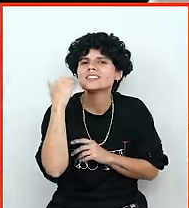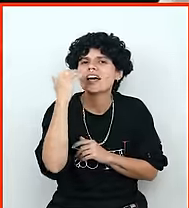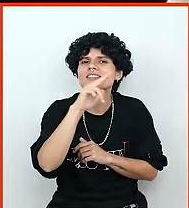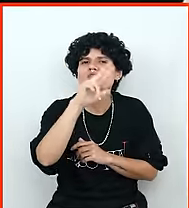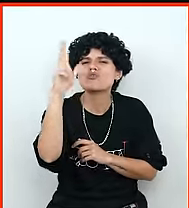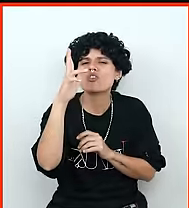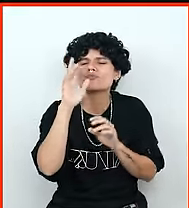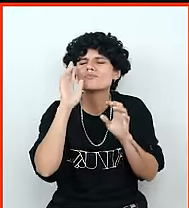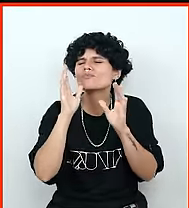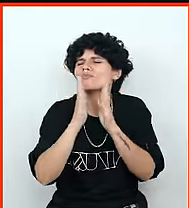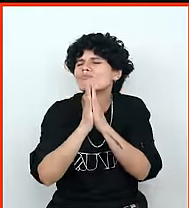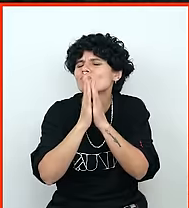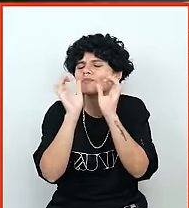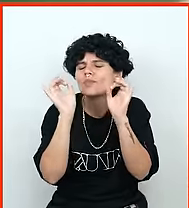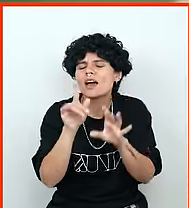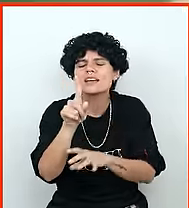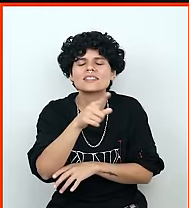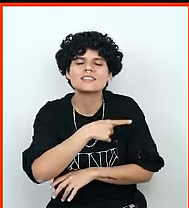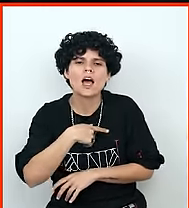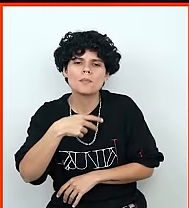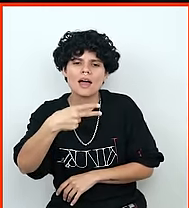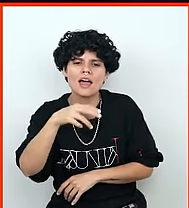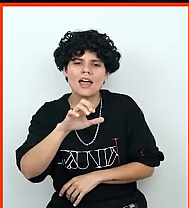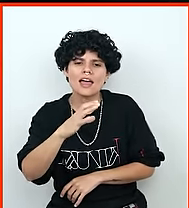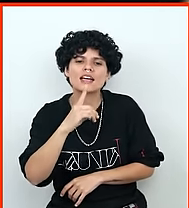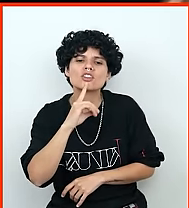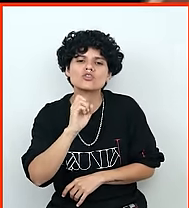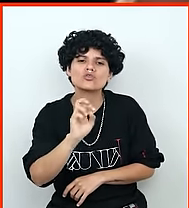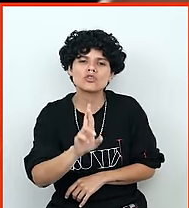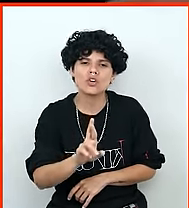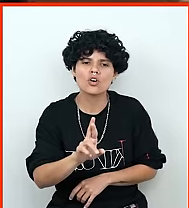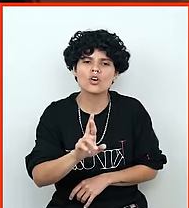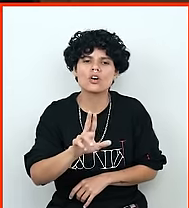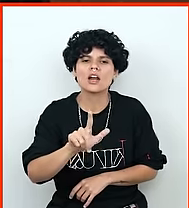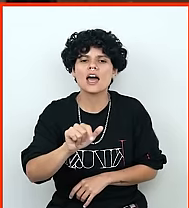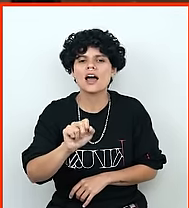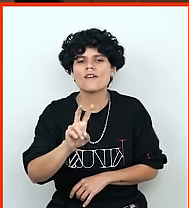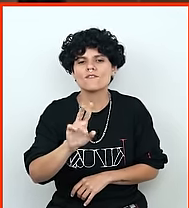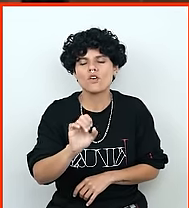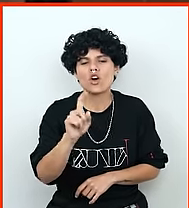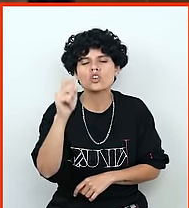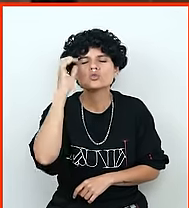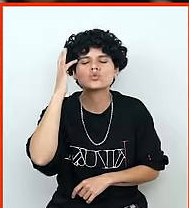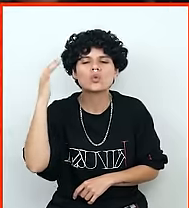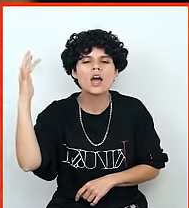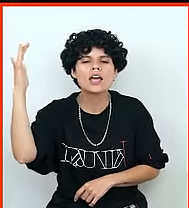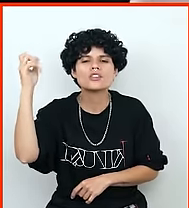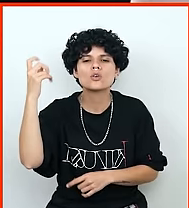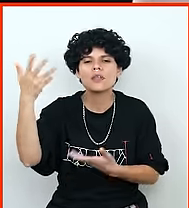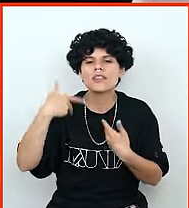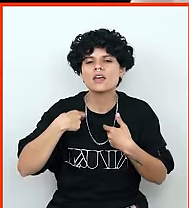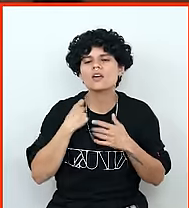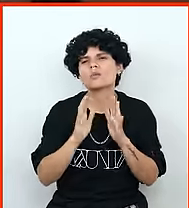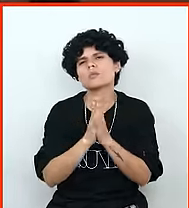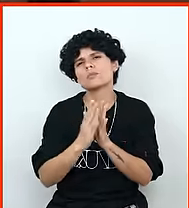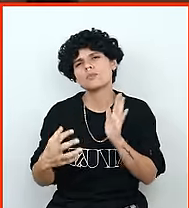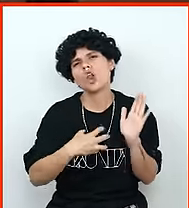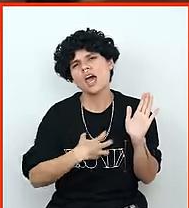El semidios. Cuéntale a la gente quién está ahí, güey. Don Héctor. Don Héctor Lavó. Don Héctor Lavó en un sueño me dijo que dejen de ponerlo en